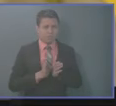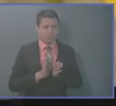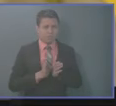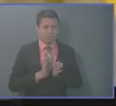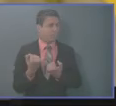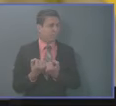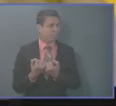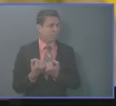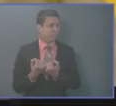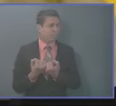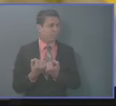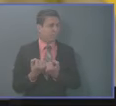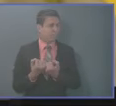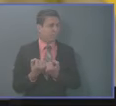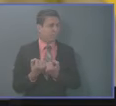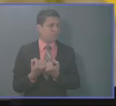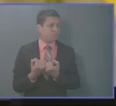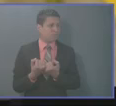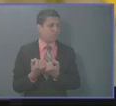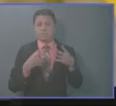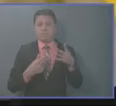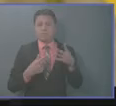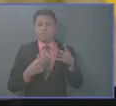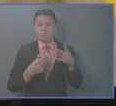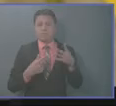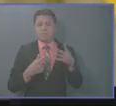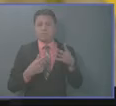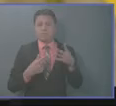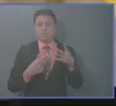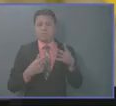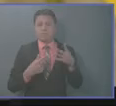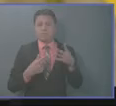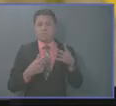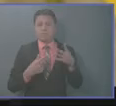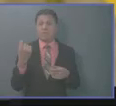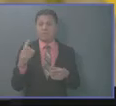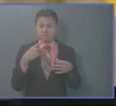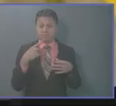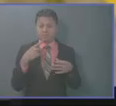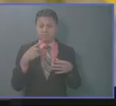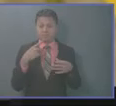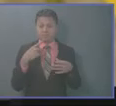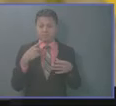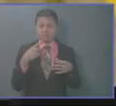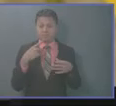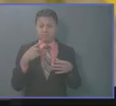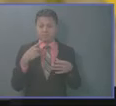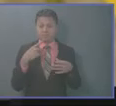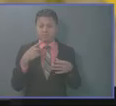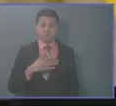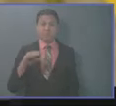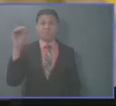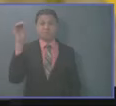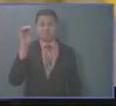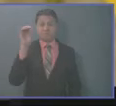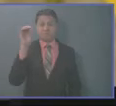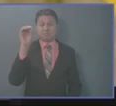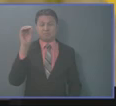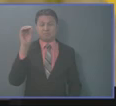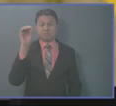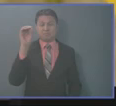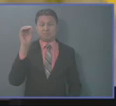Este decreto que ha sido leído con su respectivo dictamen tiene una alta envergadura para